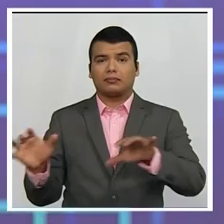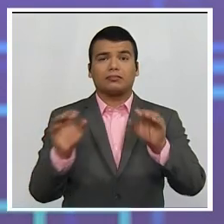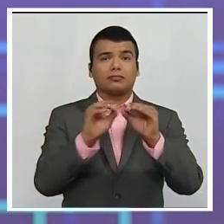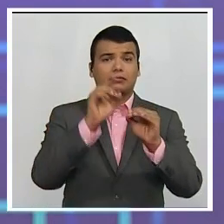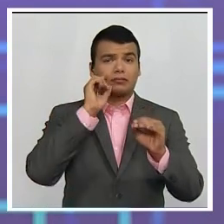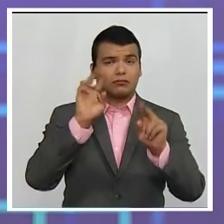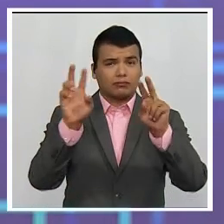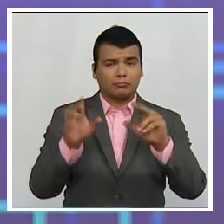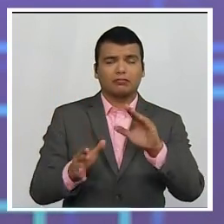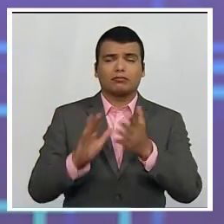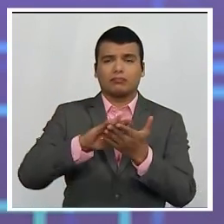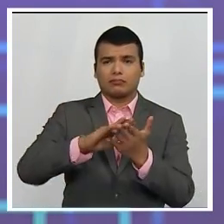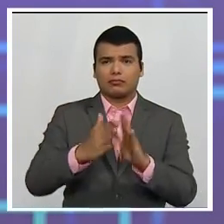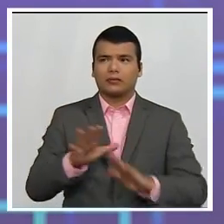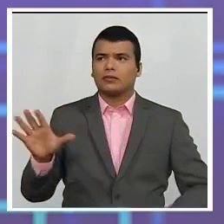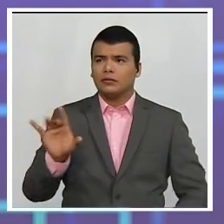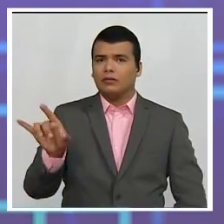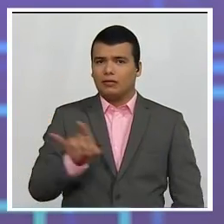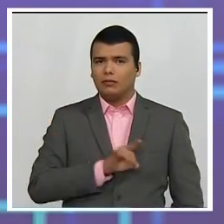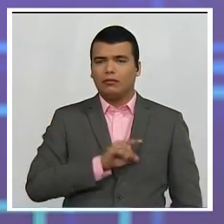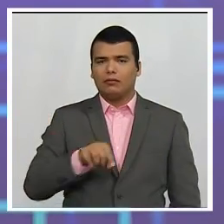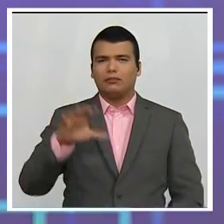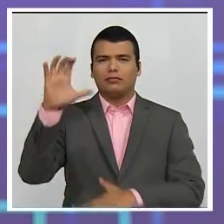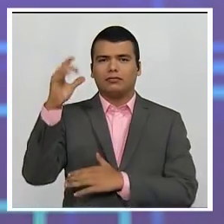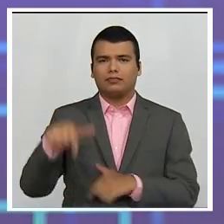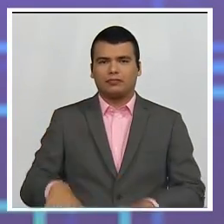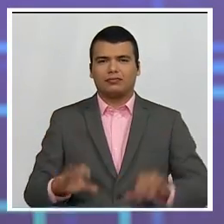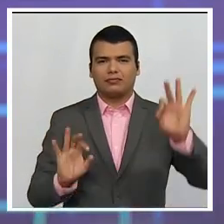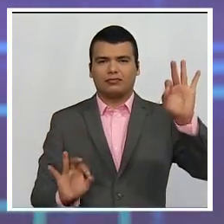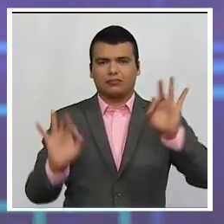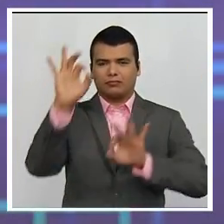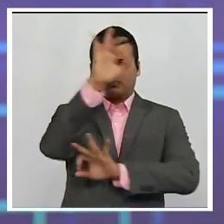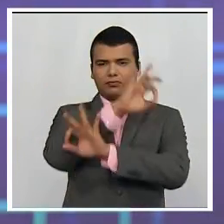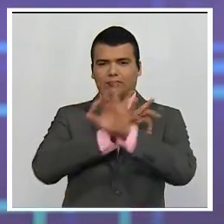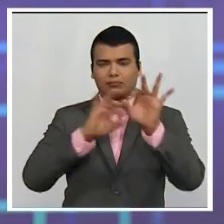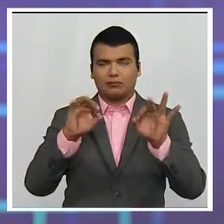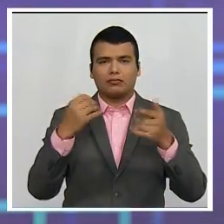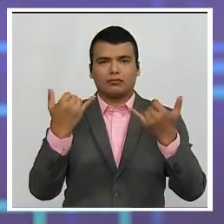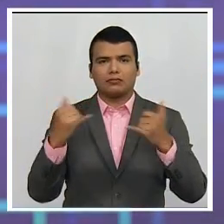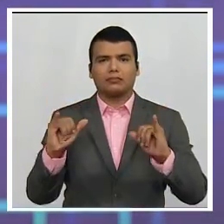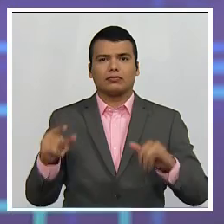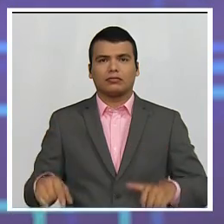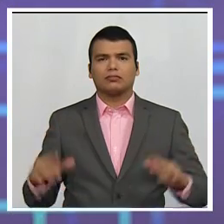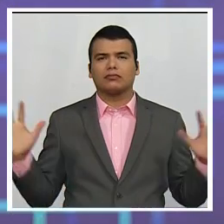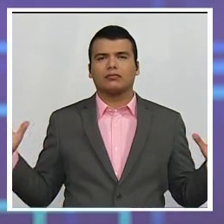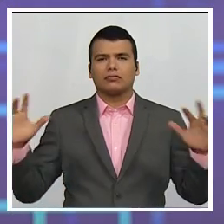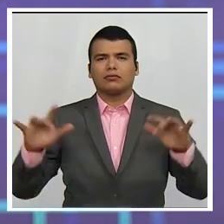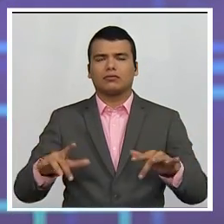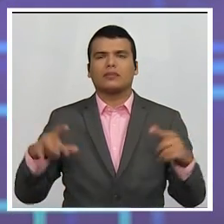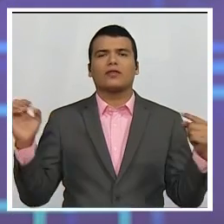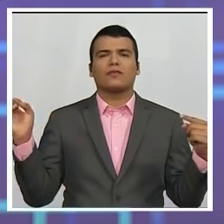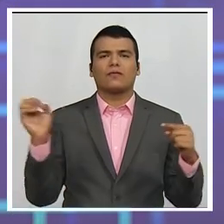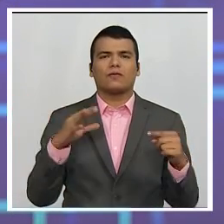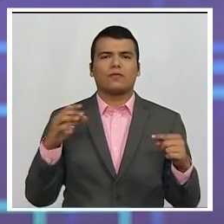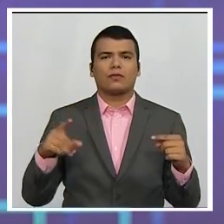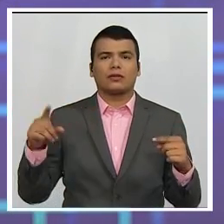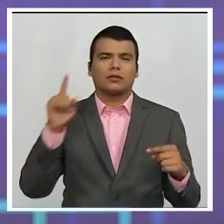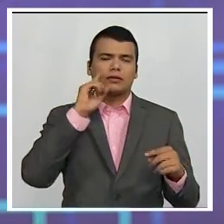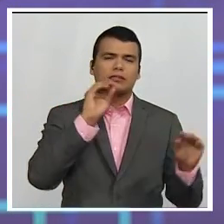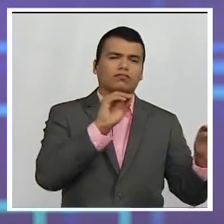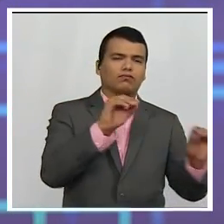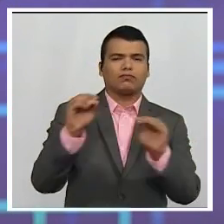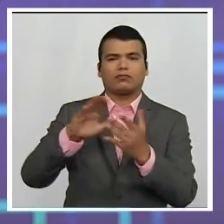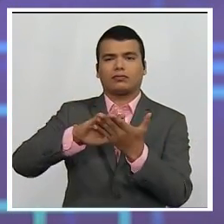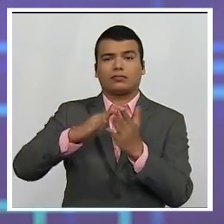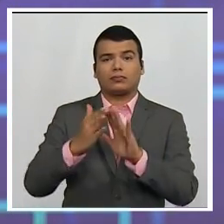de la paz que cautiva por estos días a millones de colombianos en el canal regional de televisión telepacífico se adelantó el foro pedagogía de paz que contó con